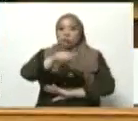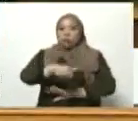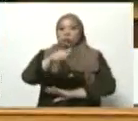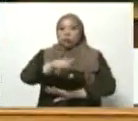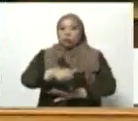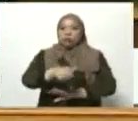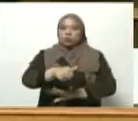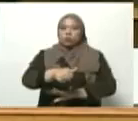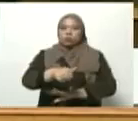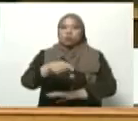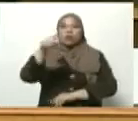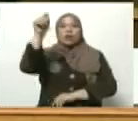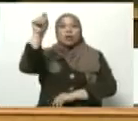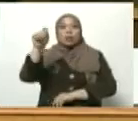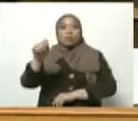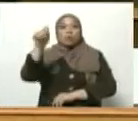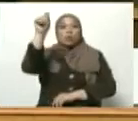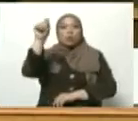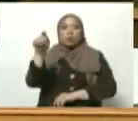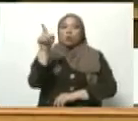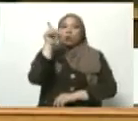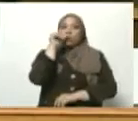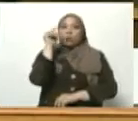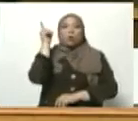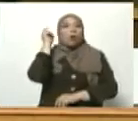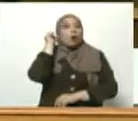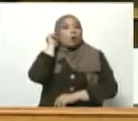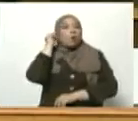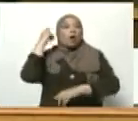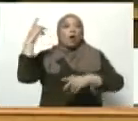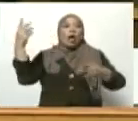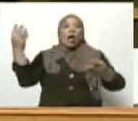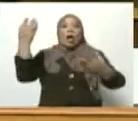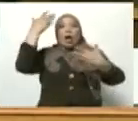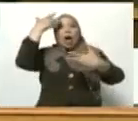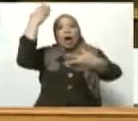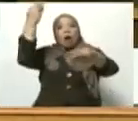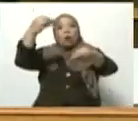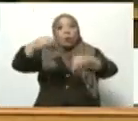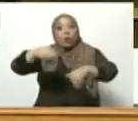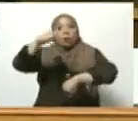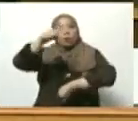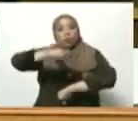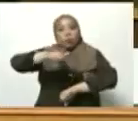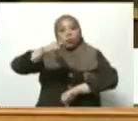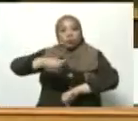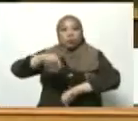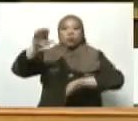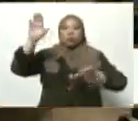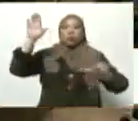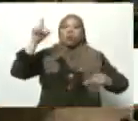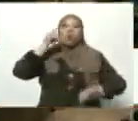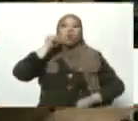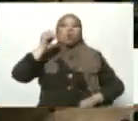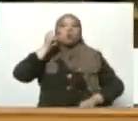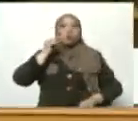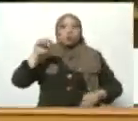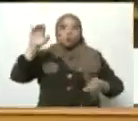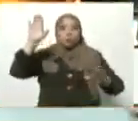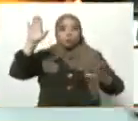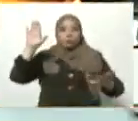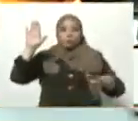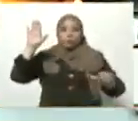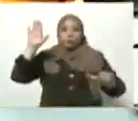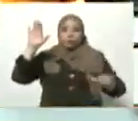las honorables diputadas y los honorables diputados que estén de acuerdo con aprobar el orden del día de hoy, sírvanse a manifestarlo con la señal de costumbre,